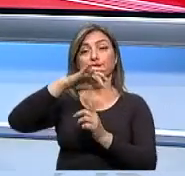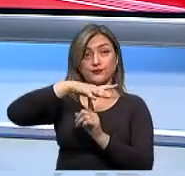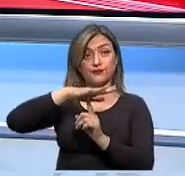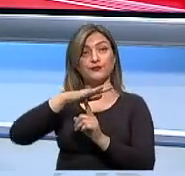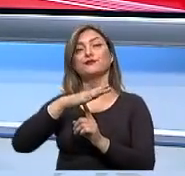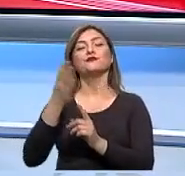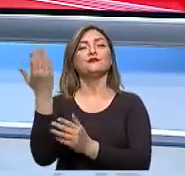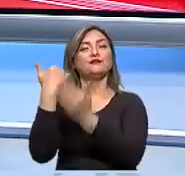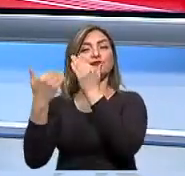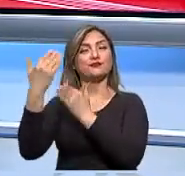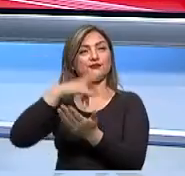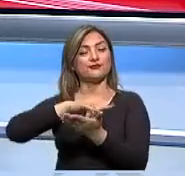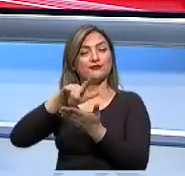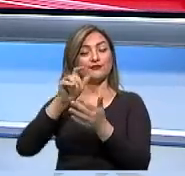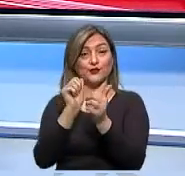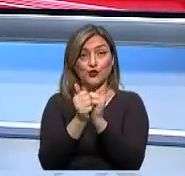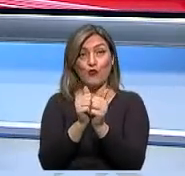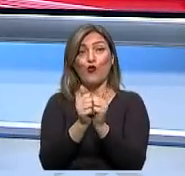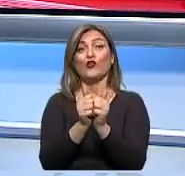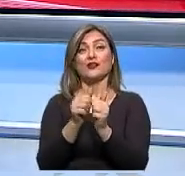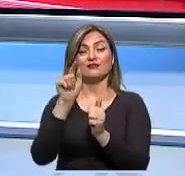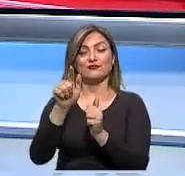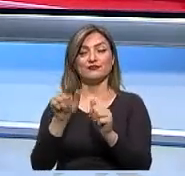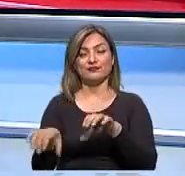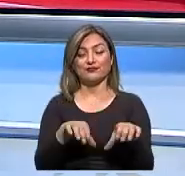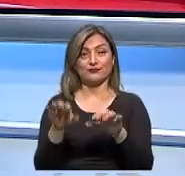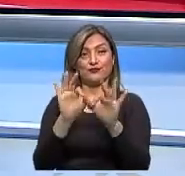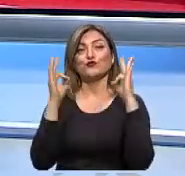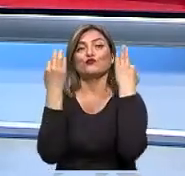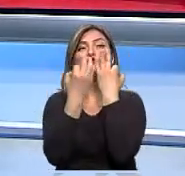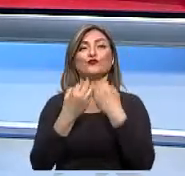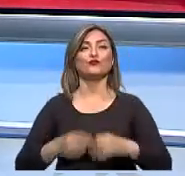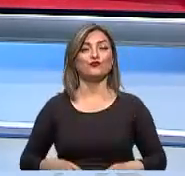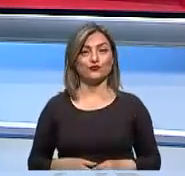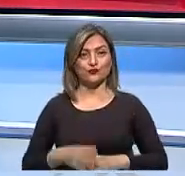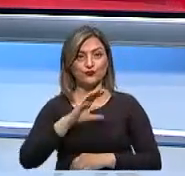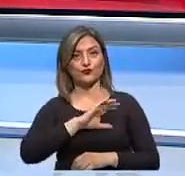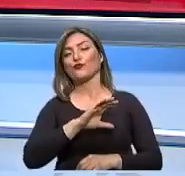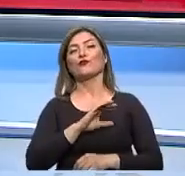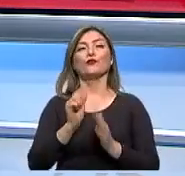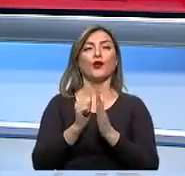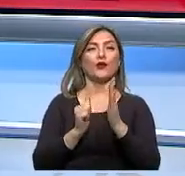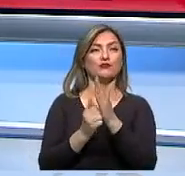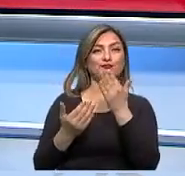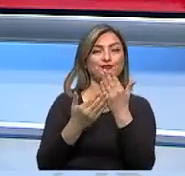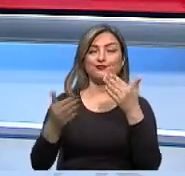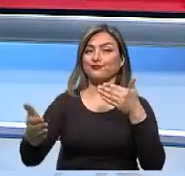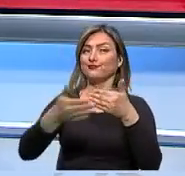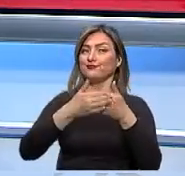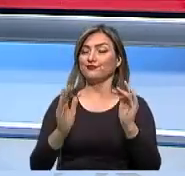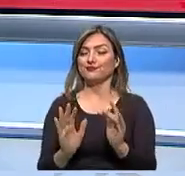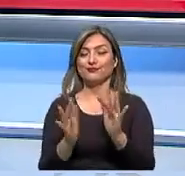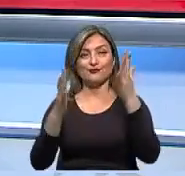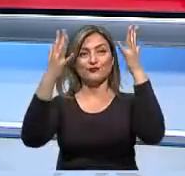Bicentenario en el norte de Quito a realizar deporte y actividades familiares también. Además, el municipio cerró su agenda de eventos con un